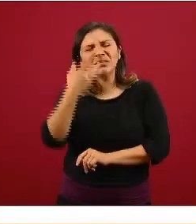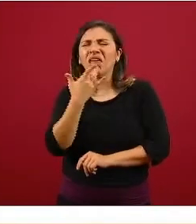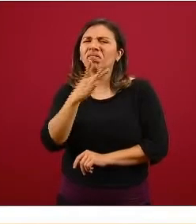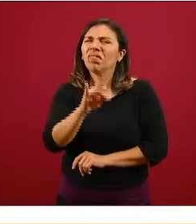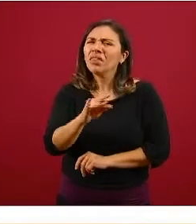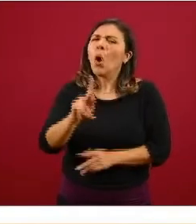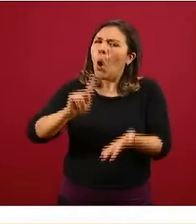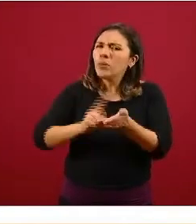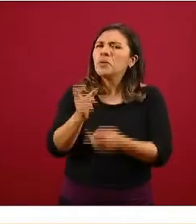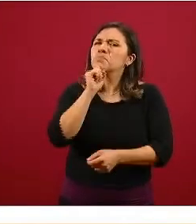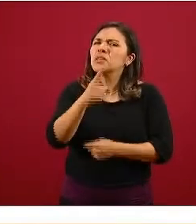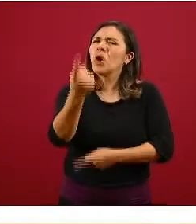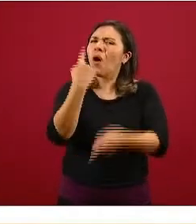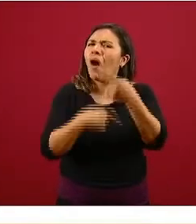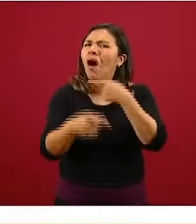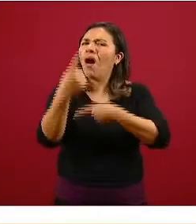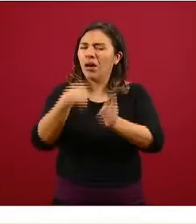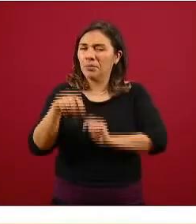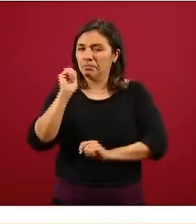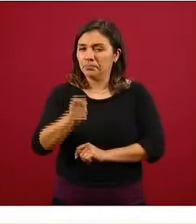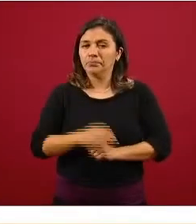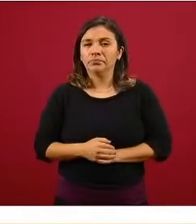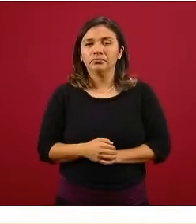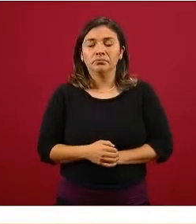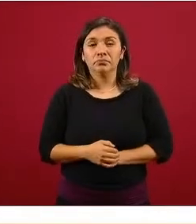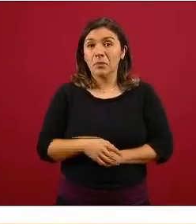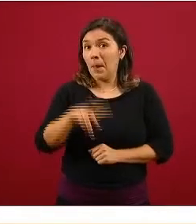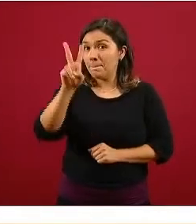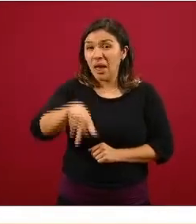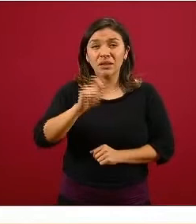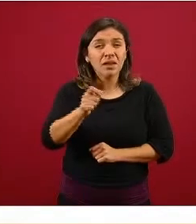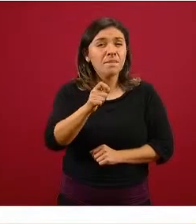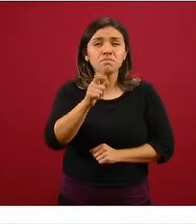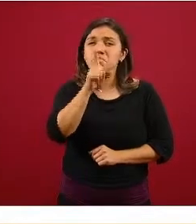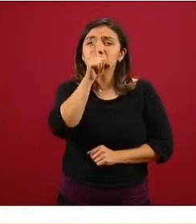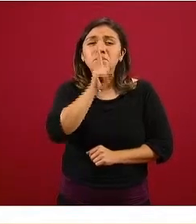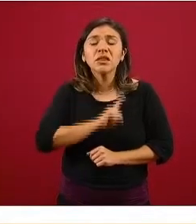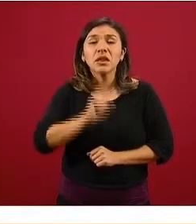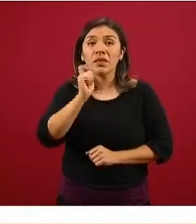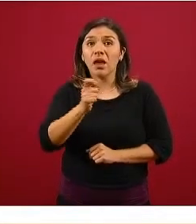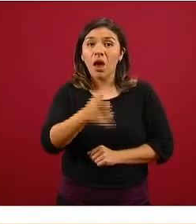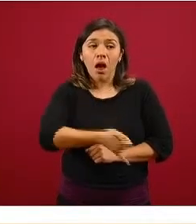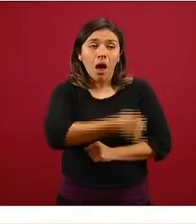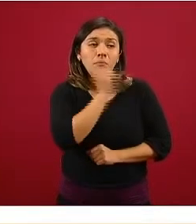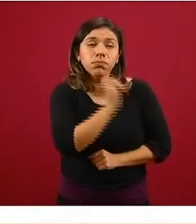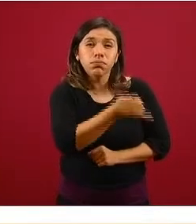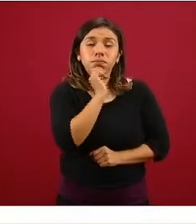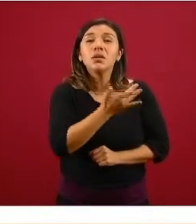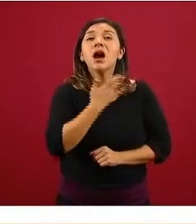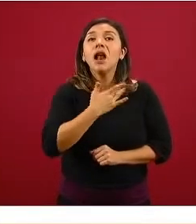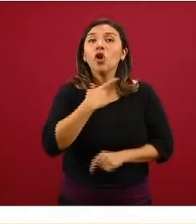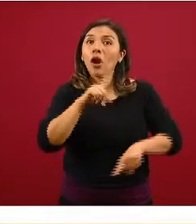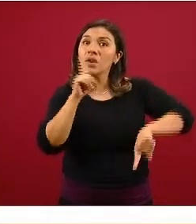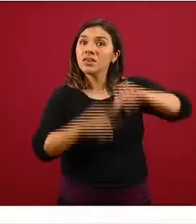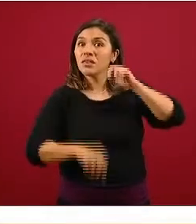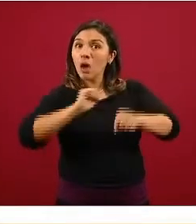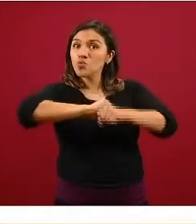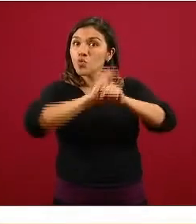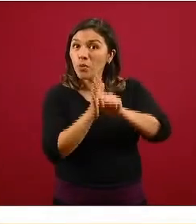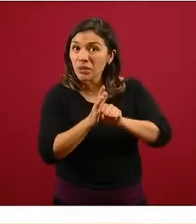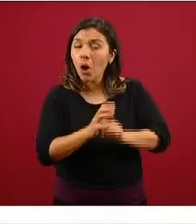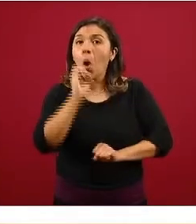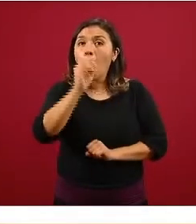regresan una y otra vez. Es absolutamente un mito que el beber alcohol elimina el virus que causa el COVID.